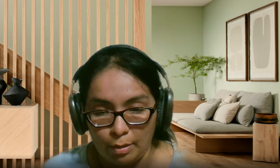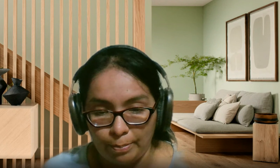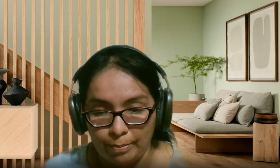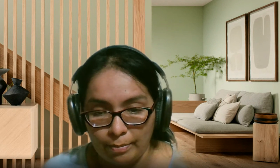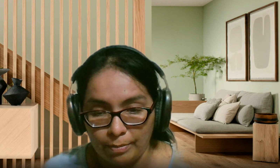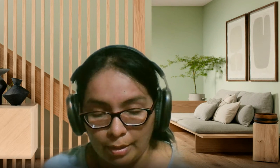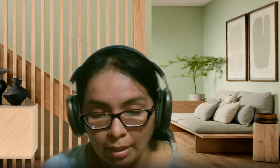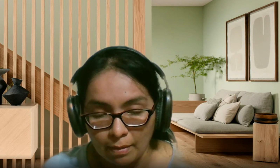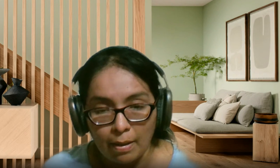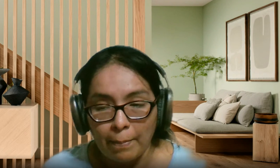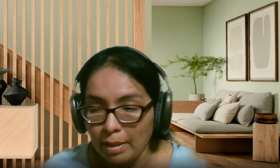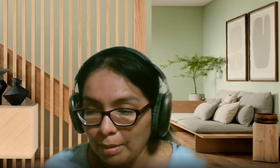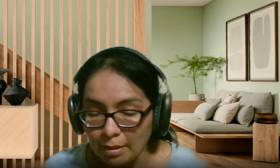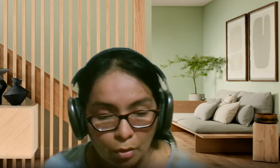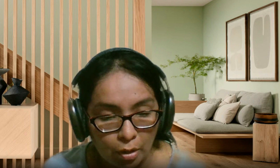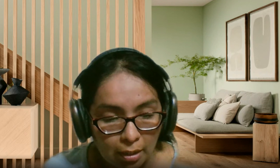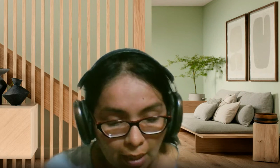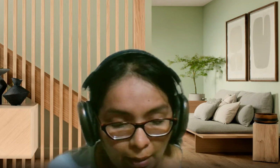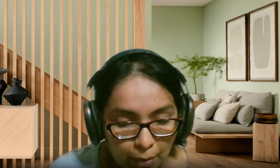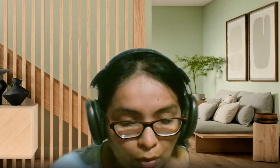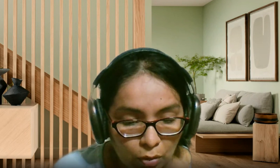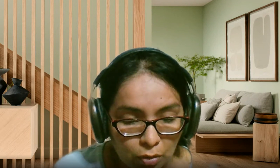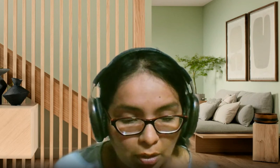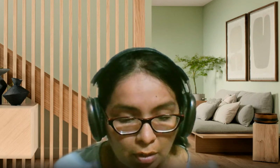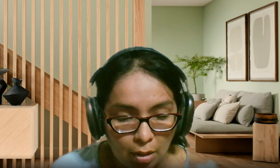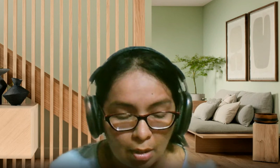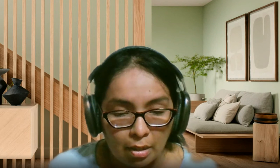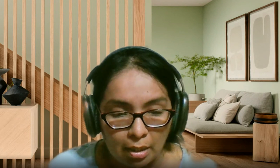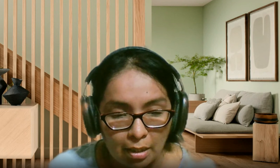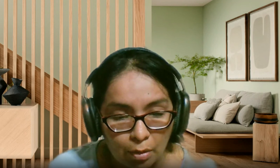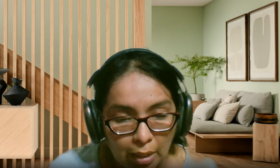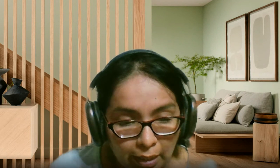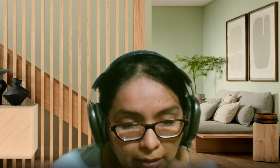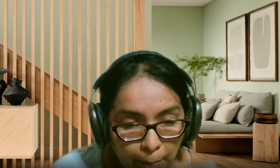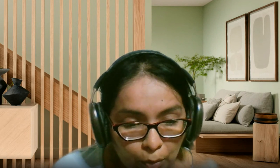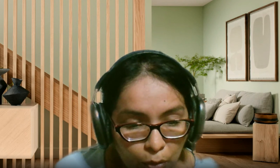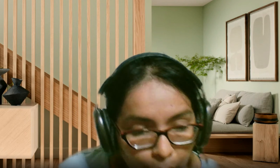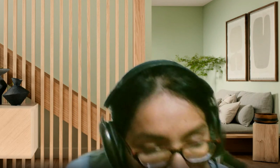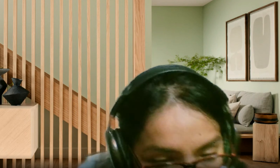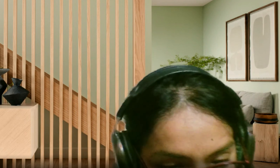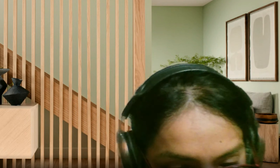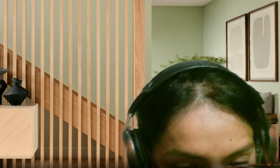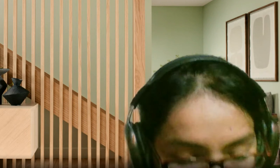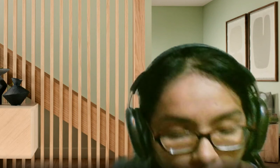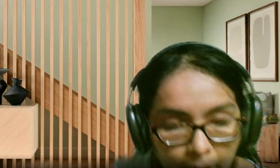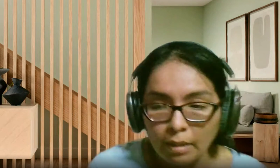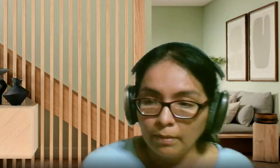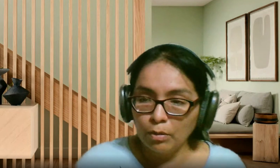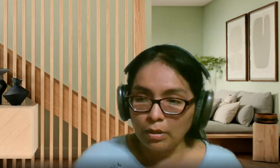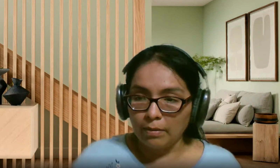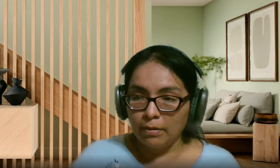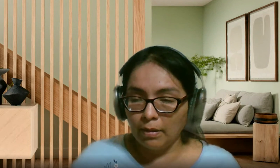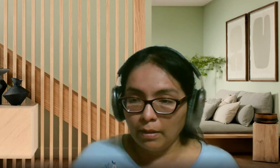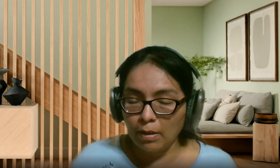aprendido. ¿Sí? Para mí ha sido genial haberlos conocido. Les doy las gracias por todo ello. Y